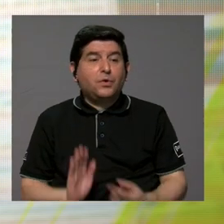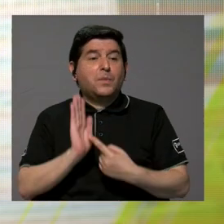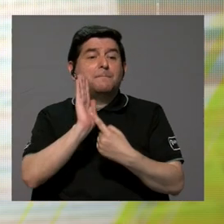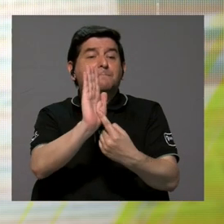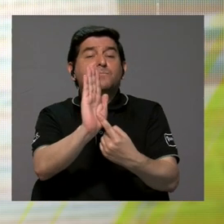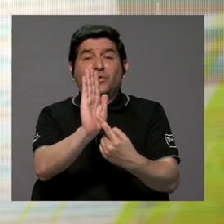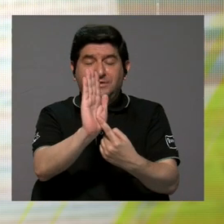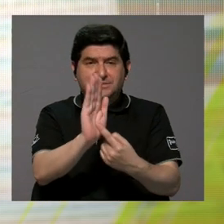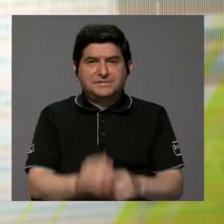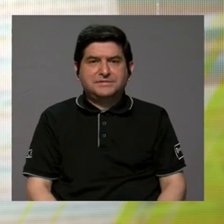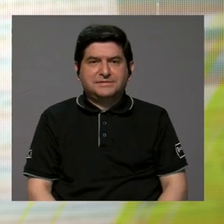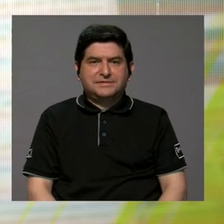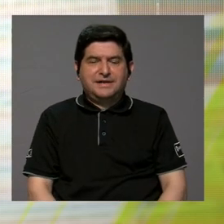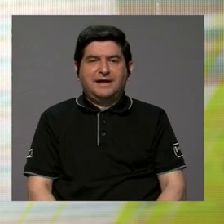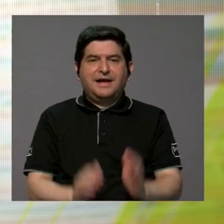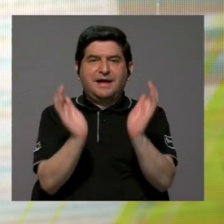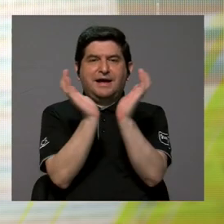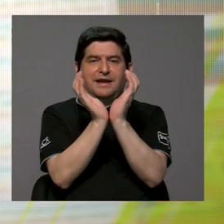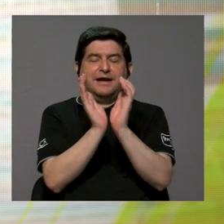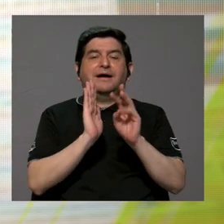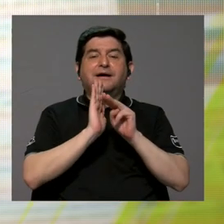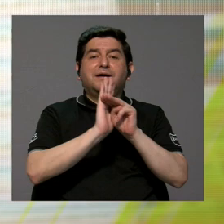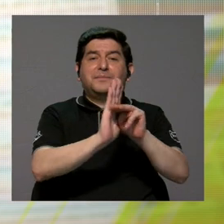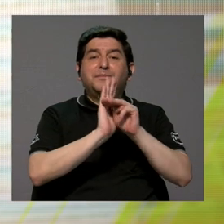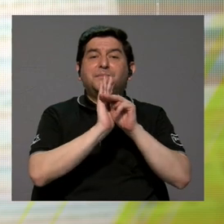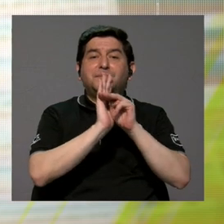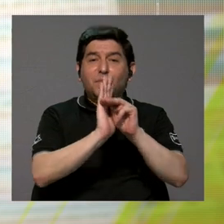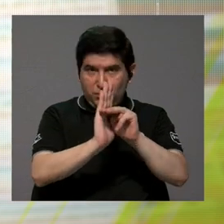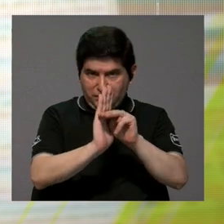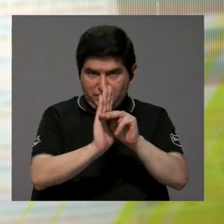le da espejo a la caja de un modelo